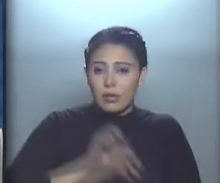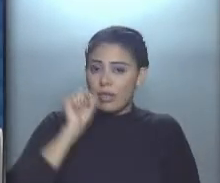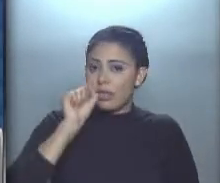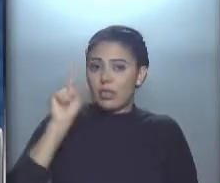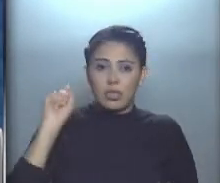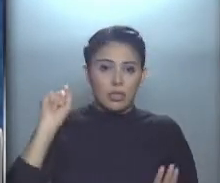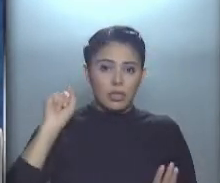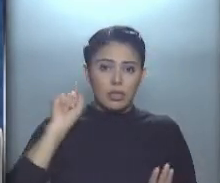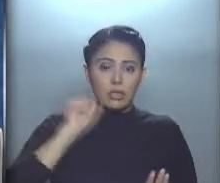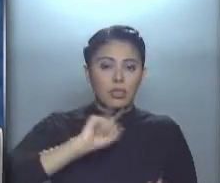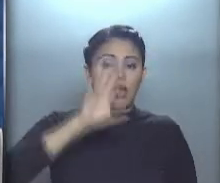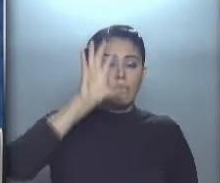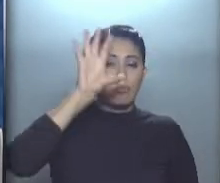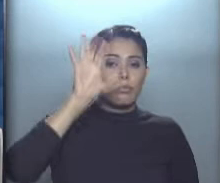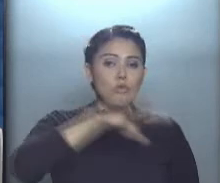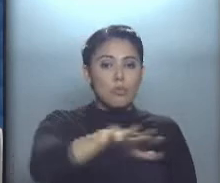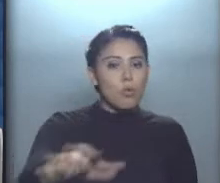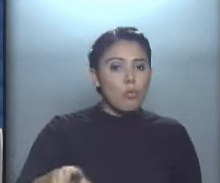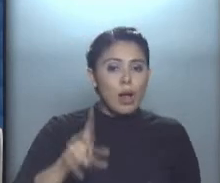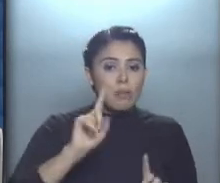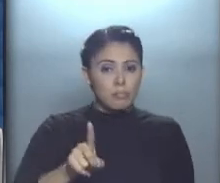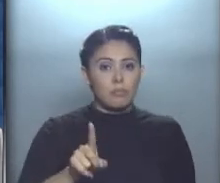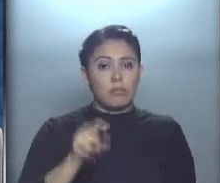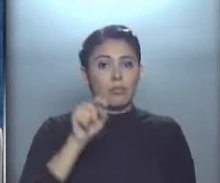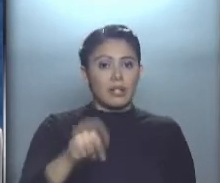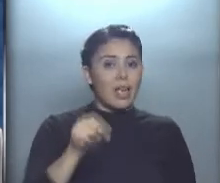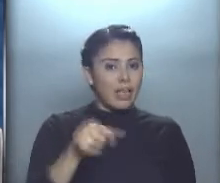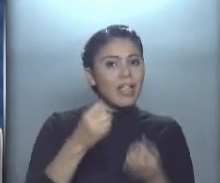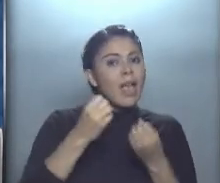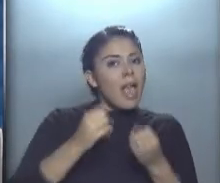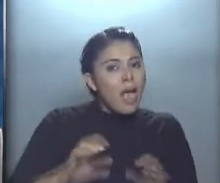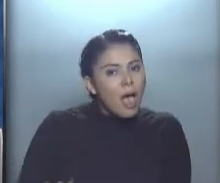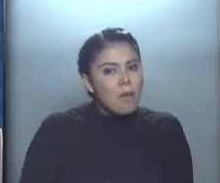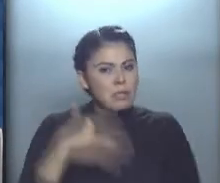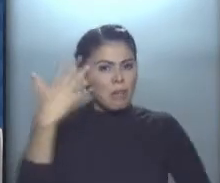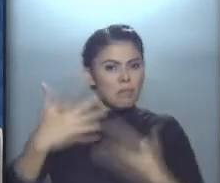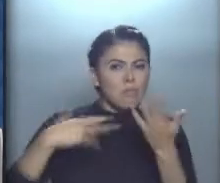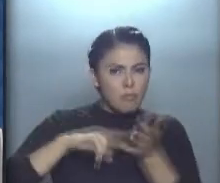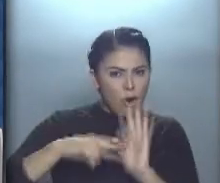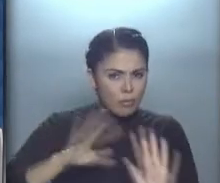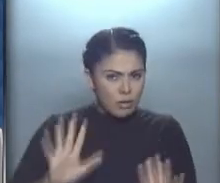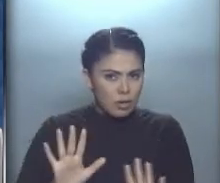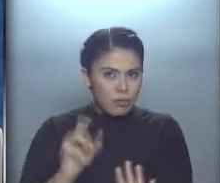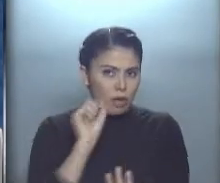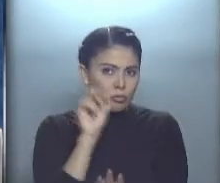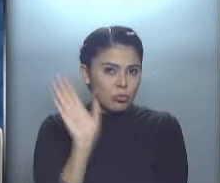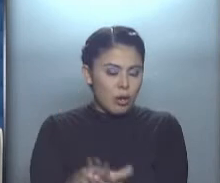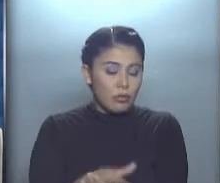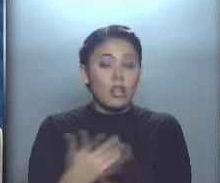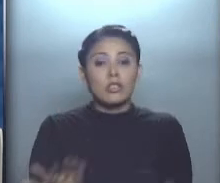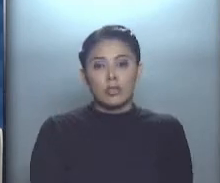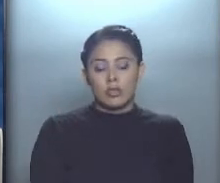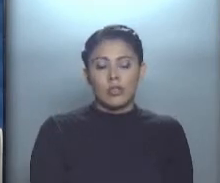de los lugares en donde efectivamente se producen los hechos. Por lo tanto, el